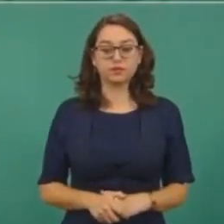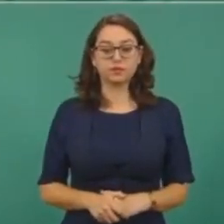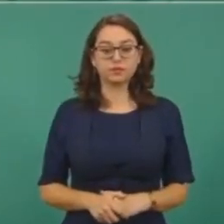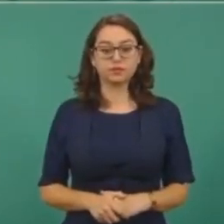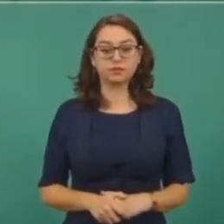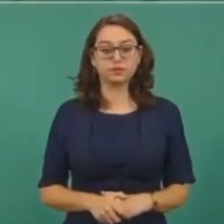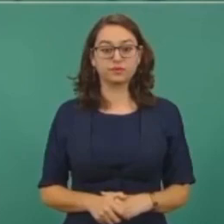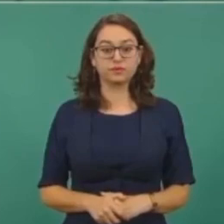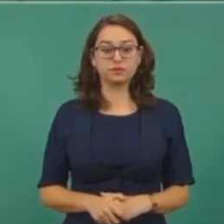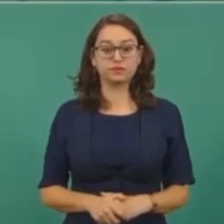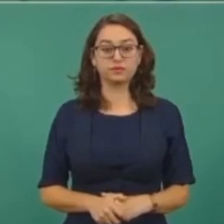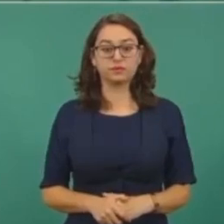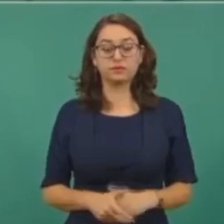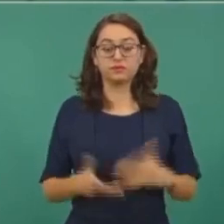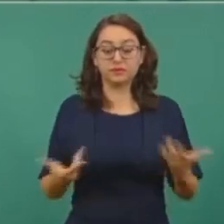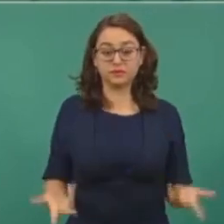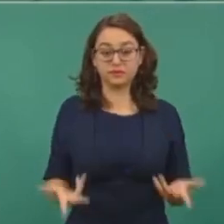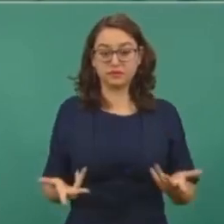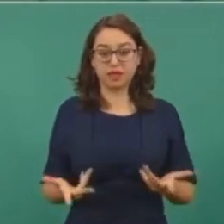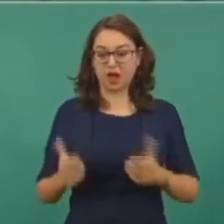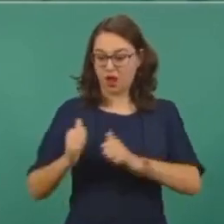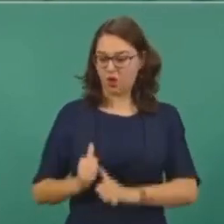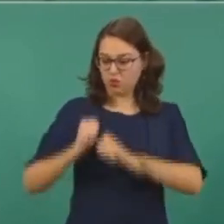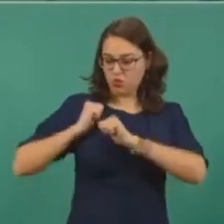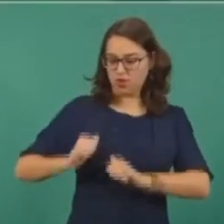El poder dimana del pueblo.